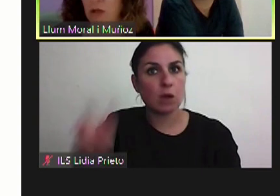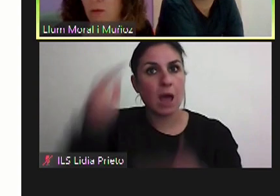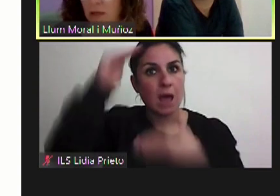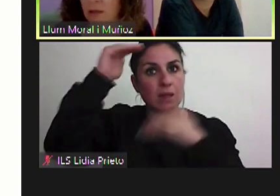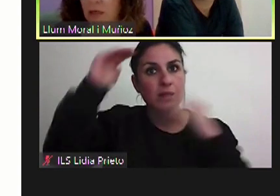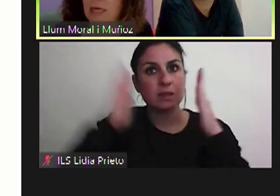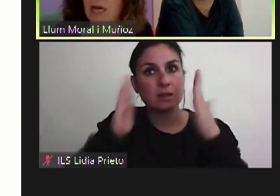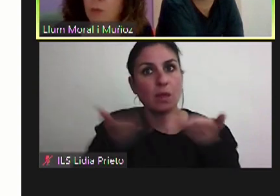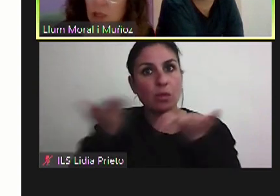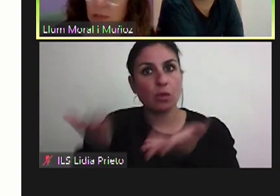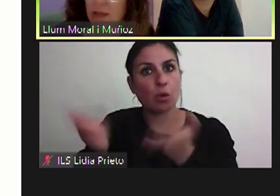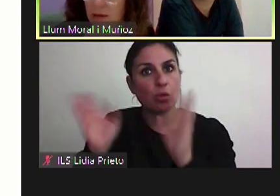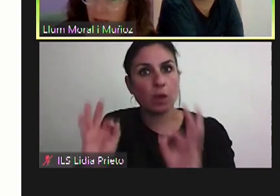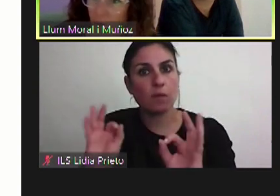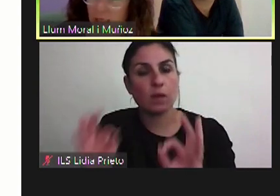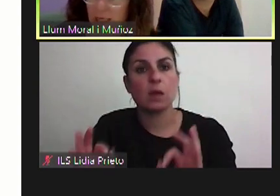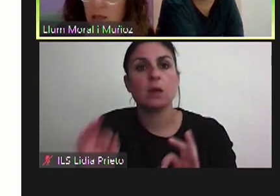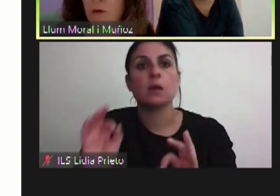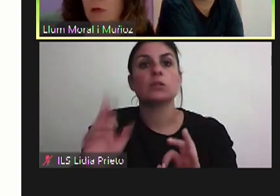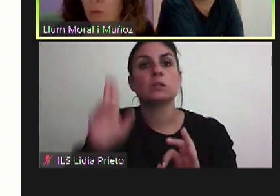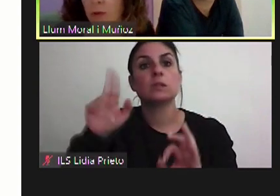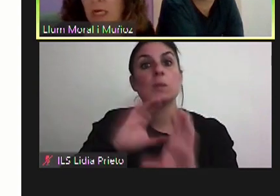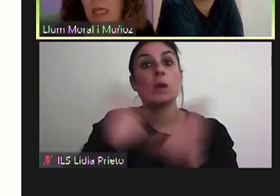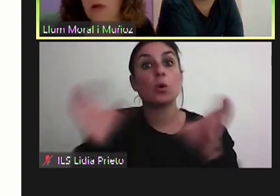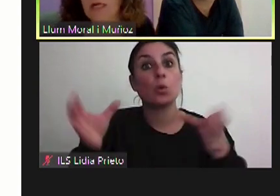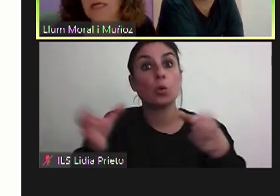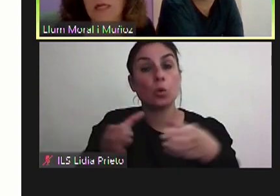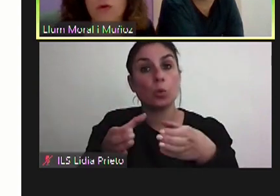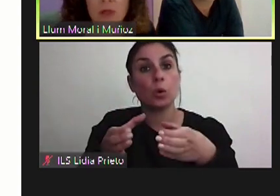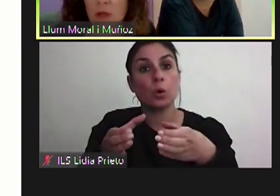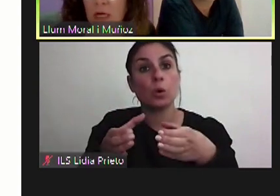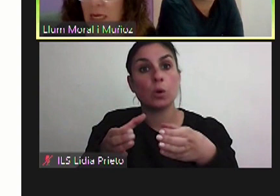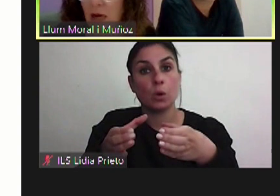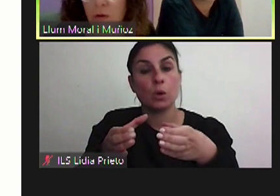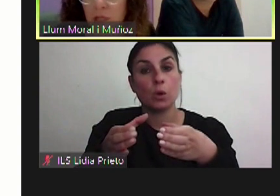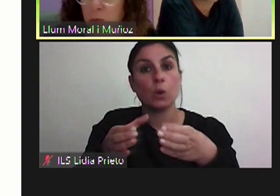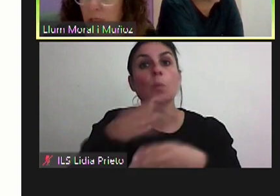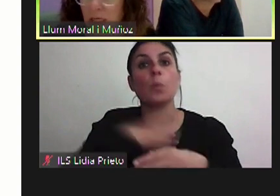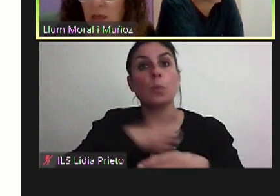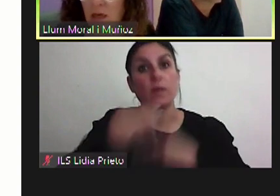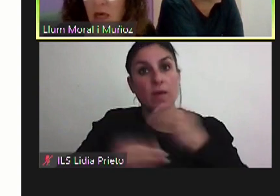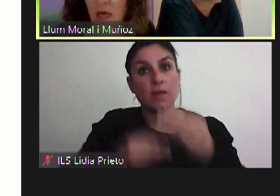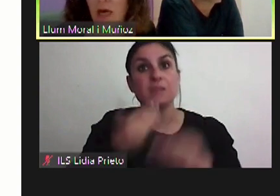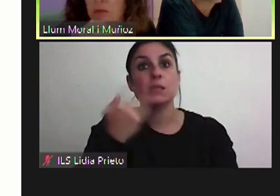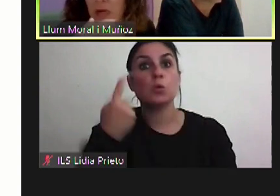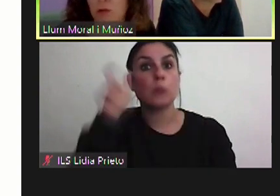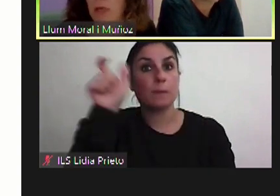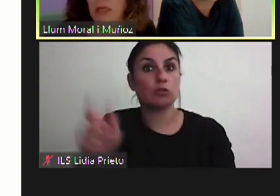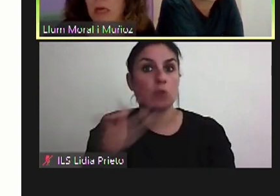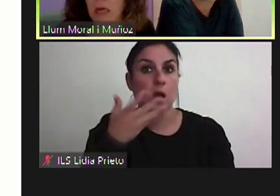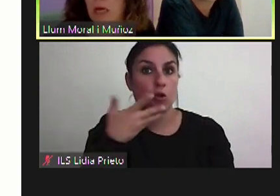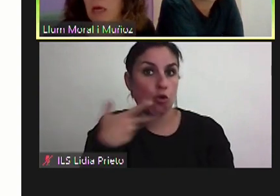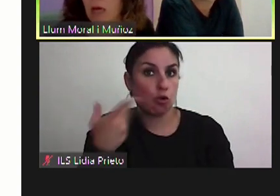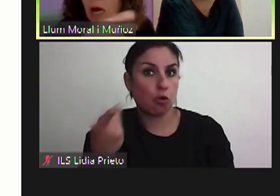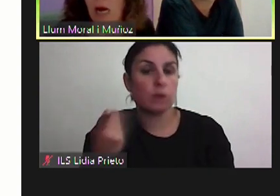no lo estáis viendo bien. Y al grupo también con el que ha ido podría hacerlo. Si es una persona que la conocéis porque